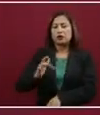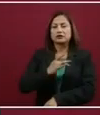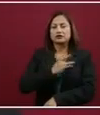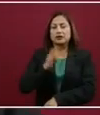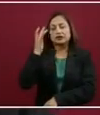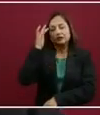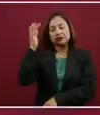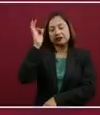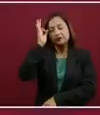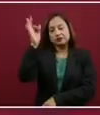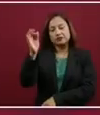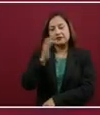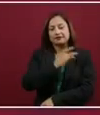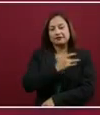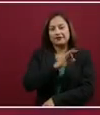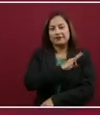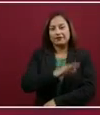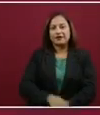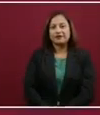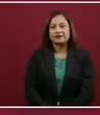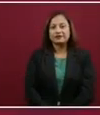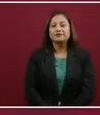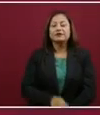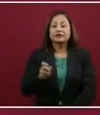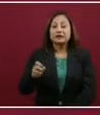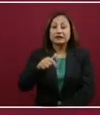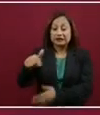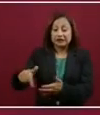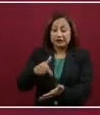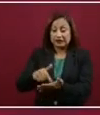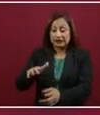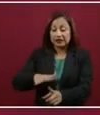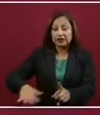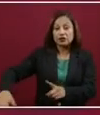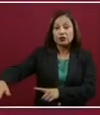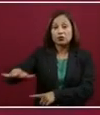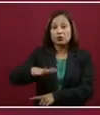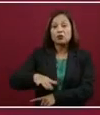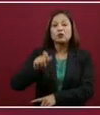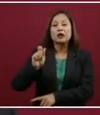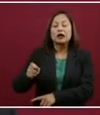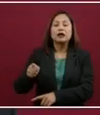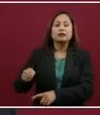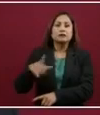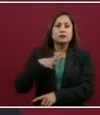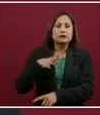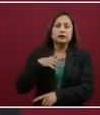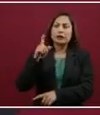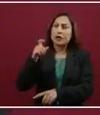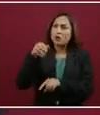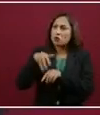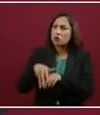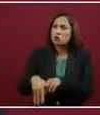Hay en esa zona hasta manantiales que